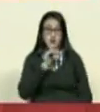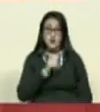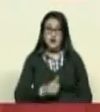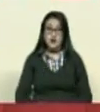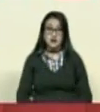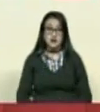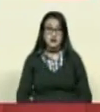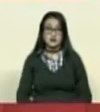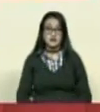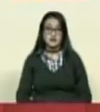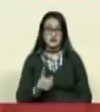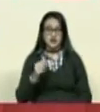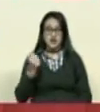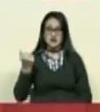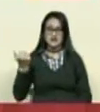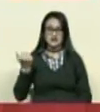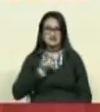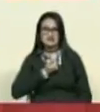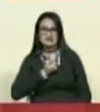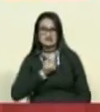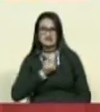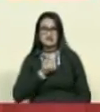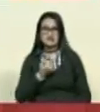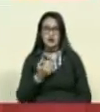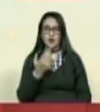sería la traición al juramento que hacen,